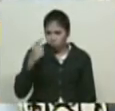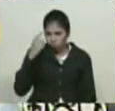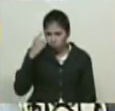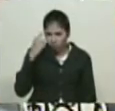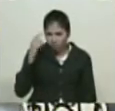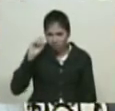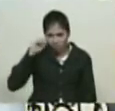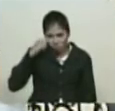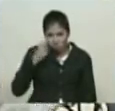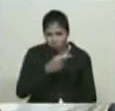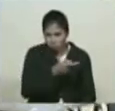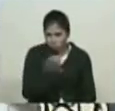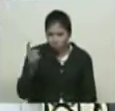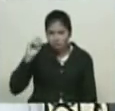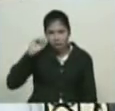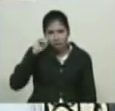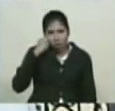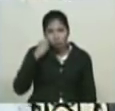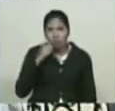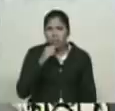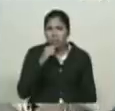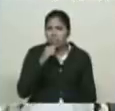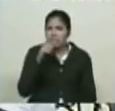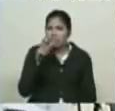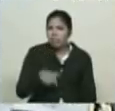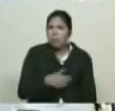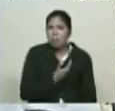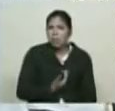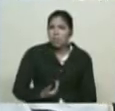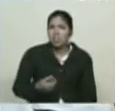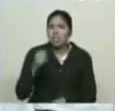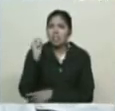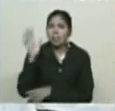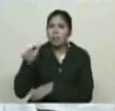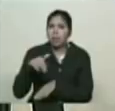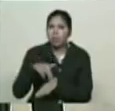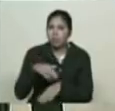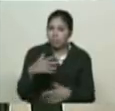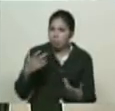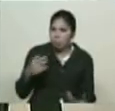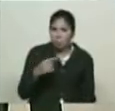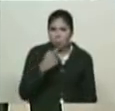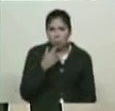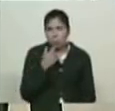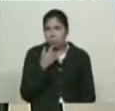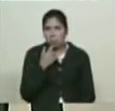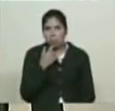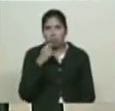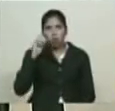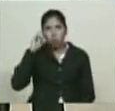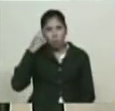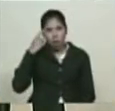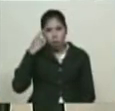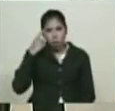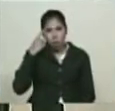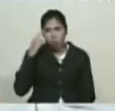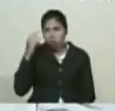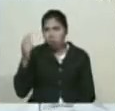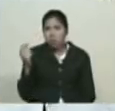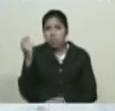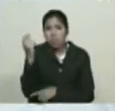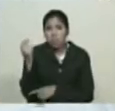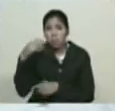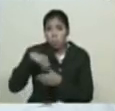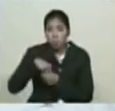Nacional? ¿Ustedes recuerdan el nombre? ¿Quién es el presidente de la Asamblea Nacional? Creo que no lo recuerdan ni los propios diputados de la